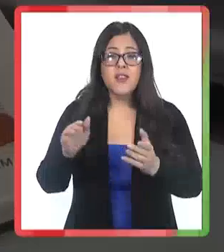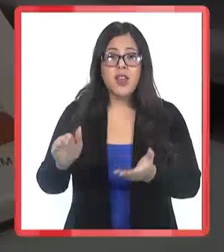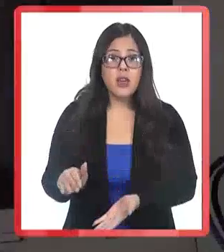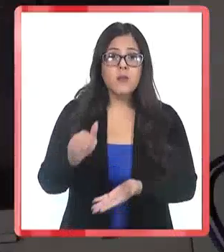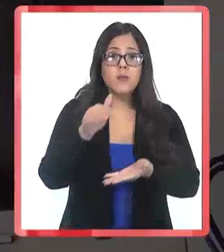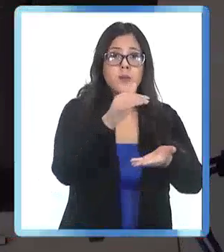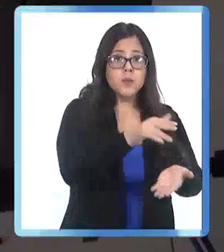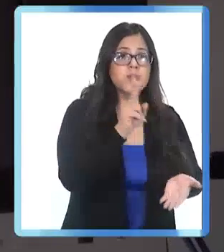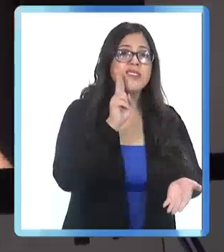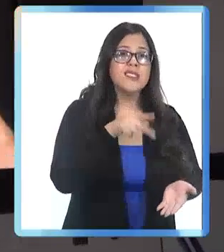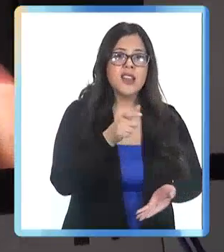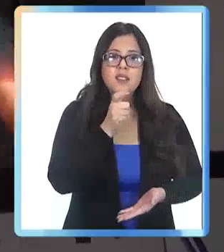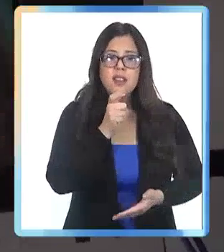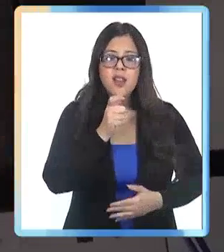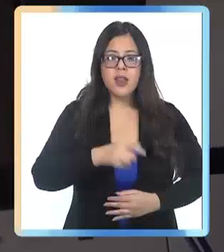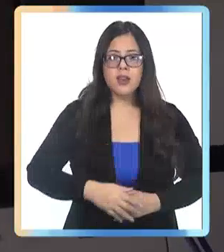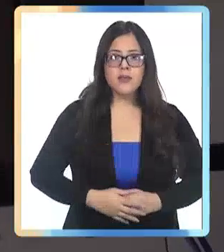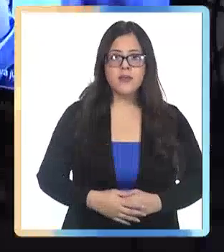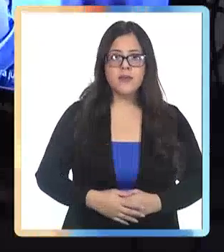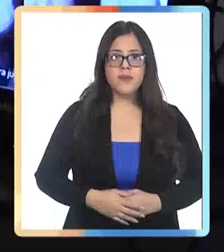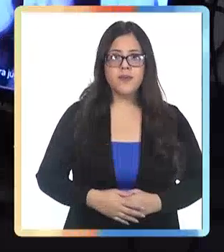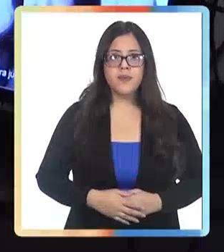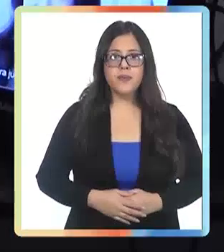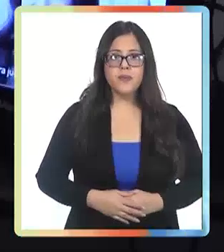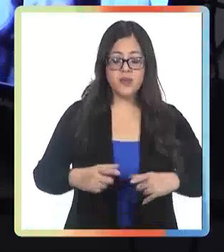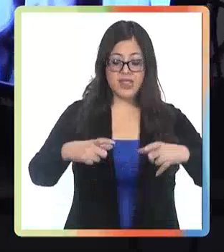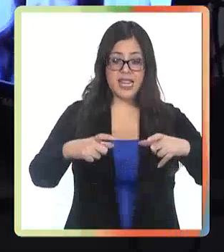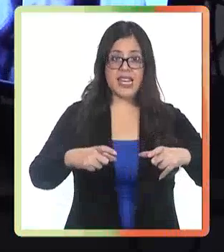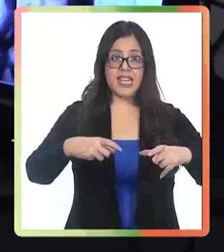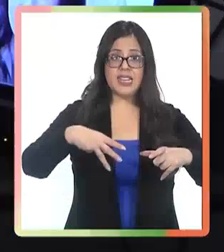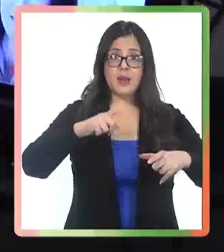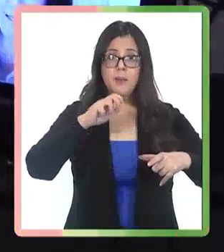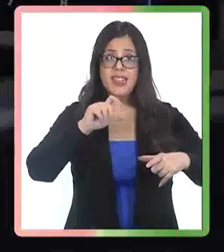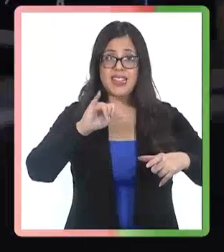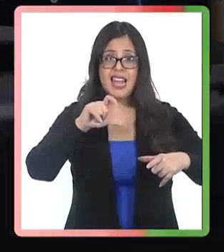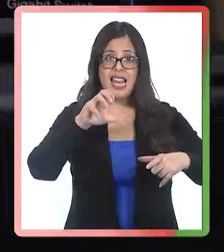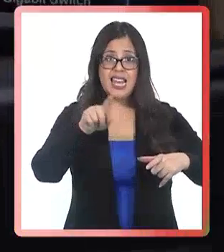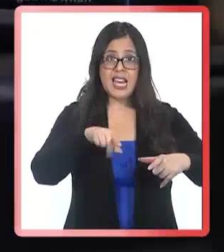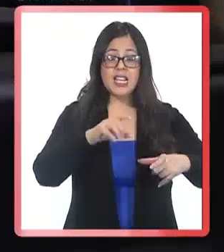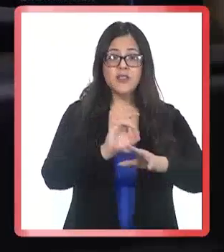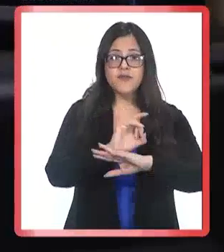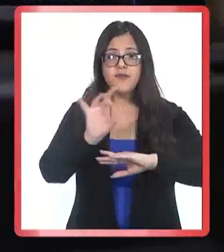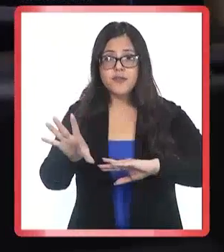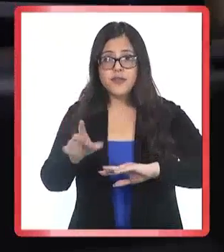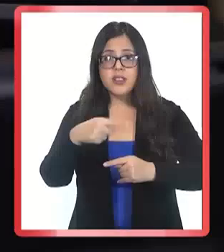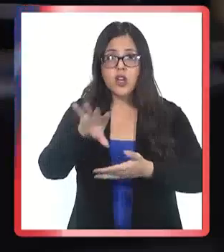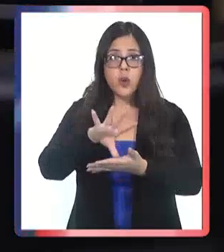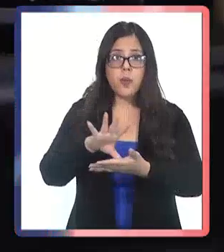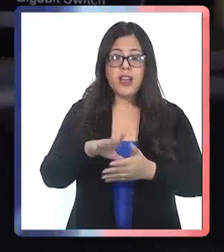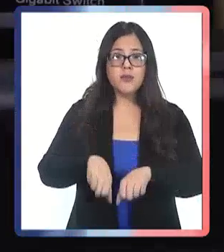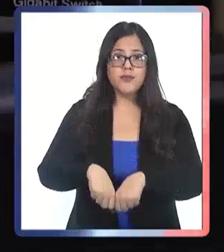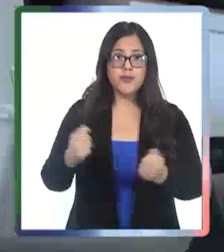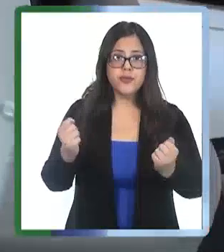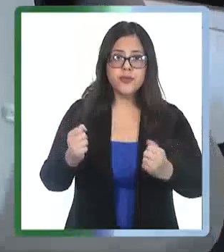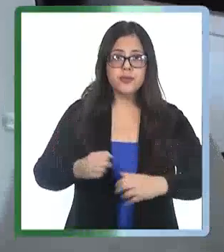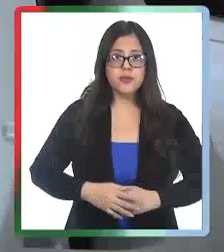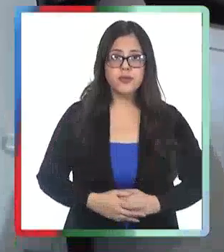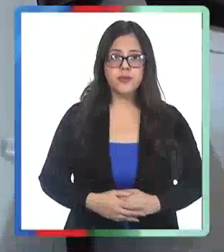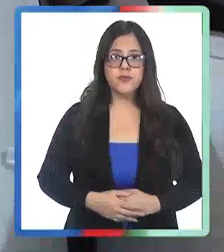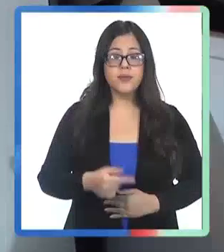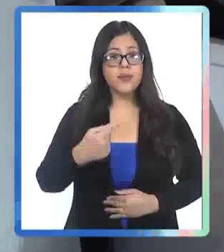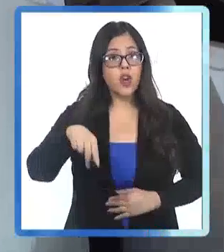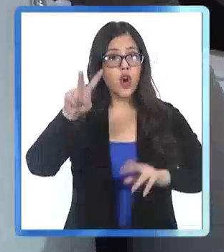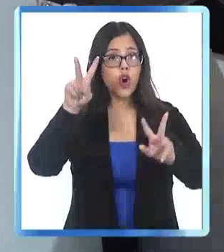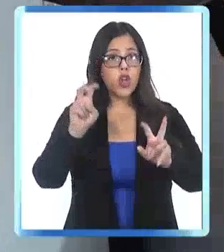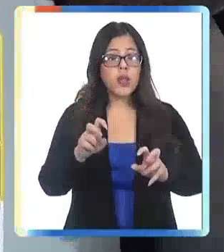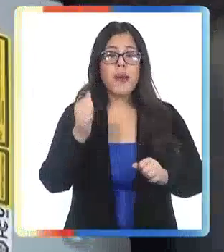debe entregar sin baterías. Tarjetas metálicas se envían al extranjero para su destrucción.